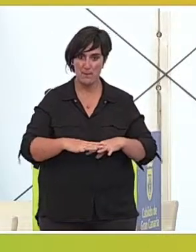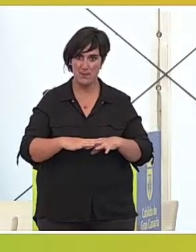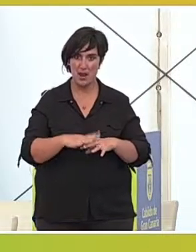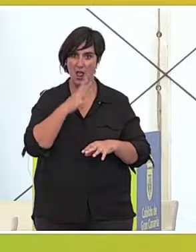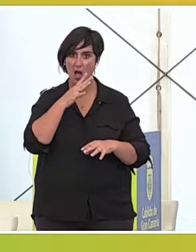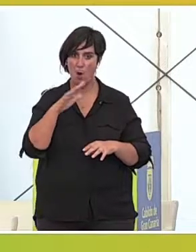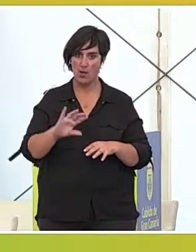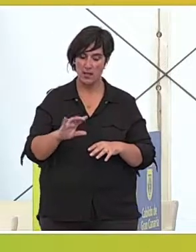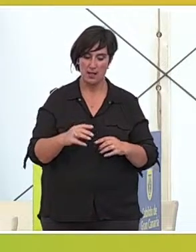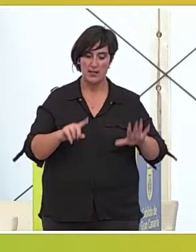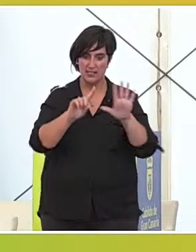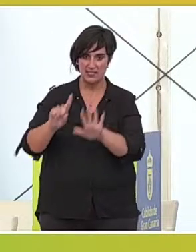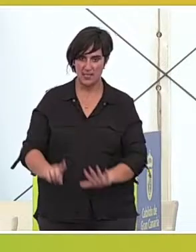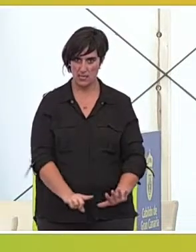salobre,